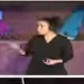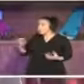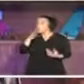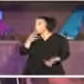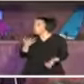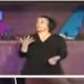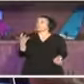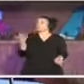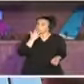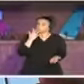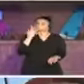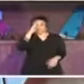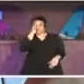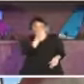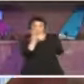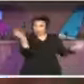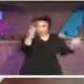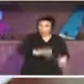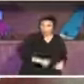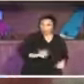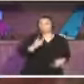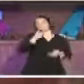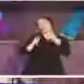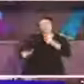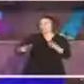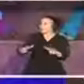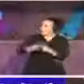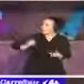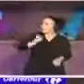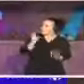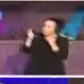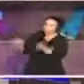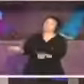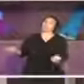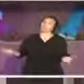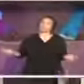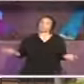respeto, poca sabe, vivo con una oportunidad.